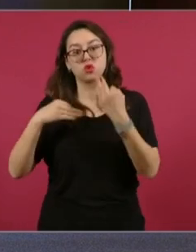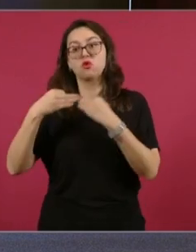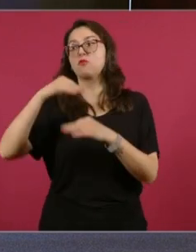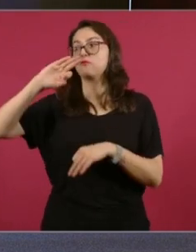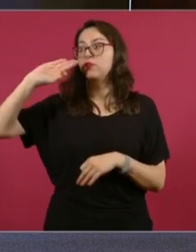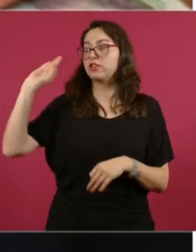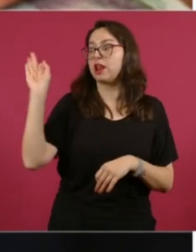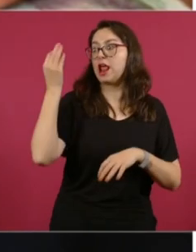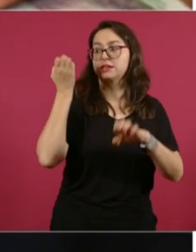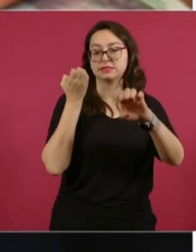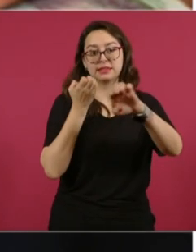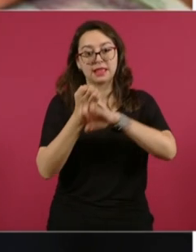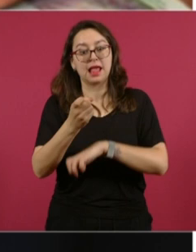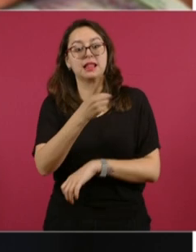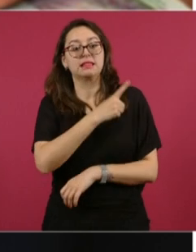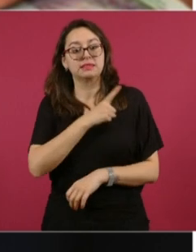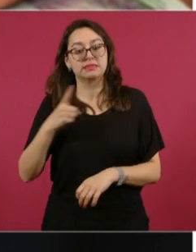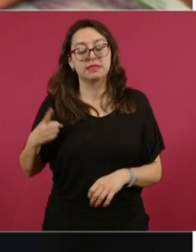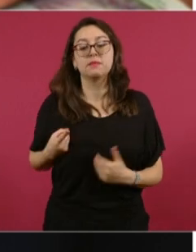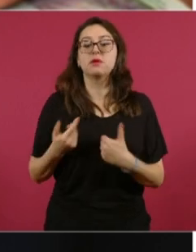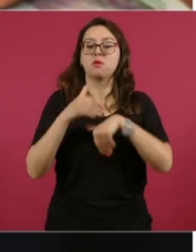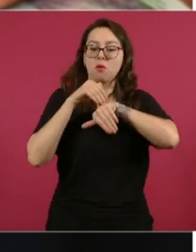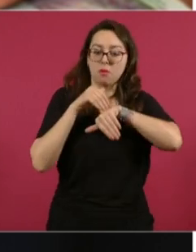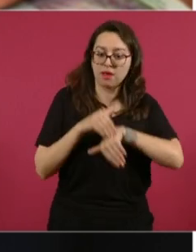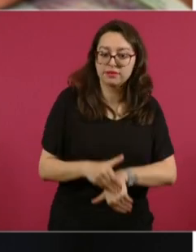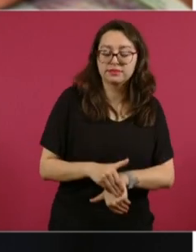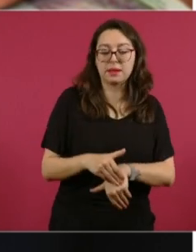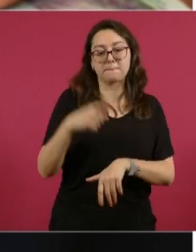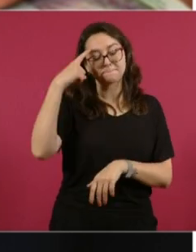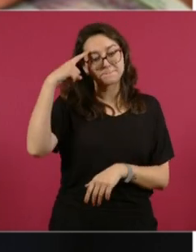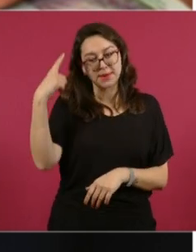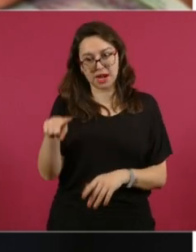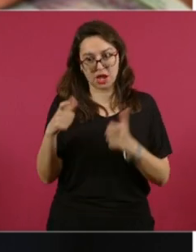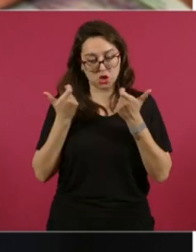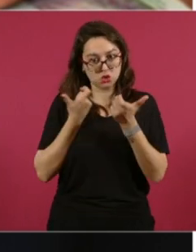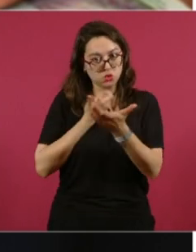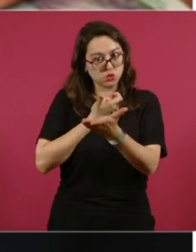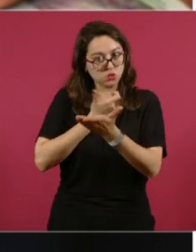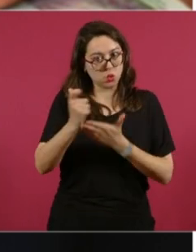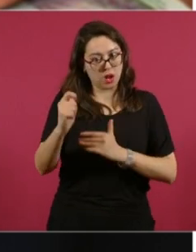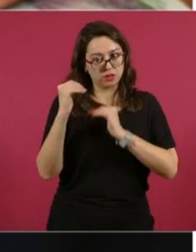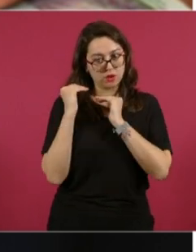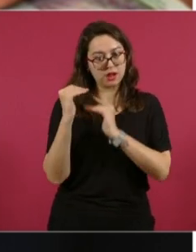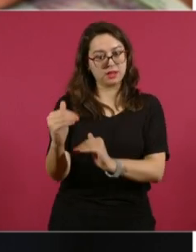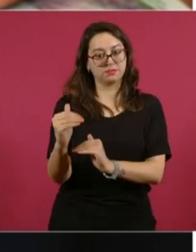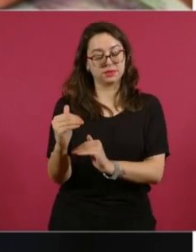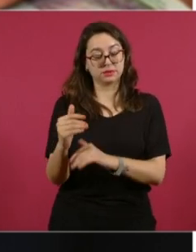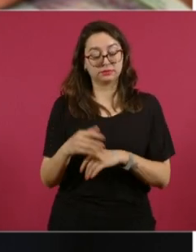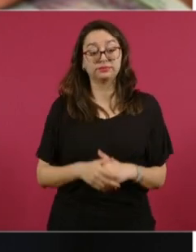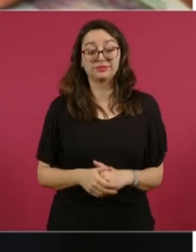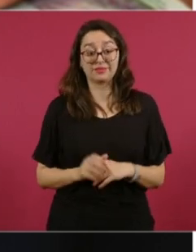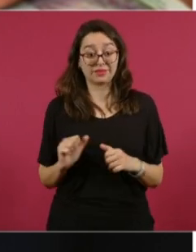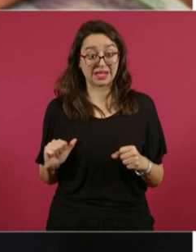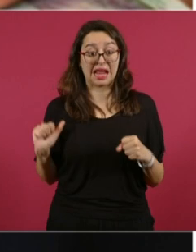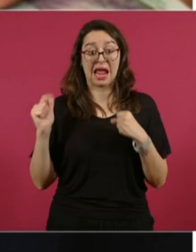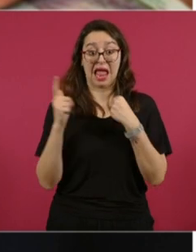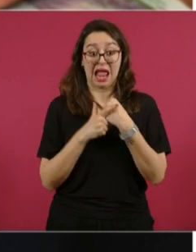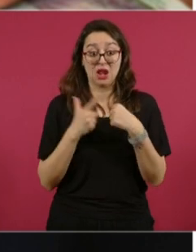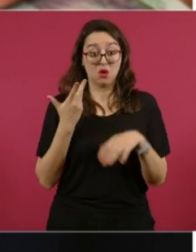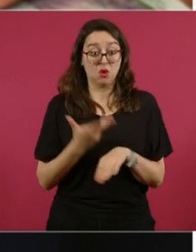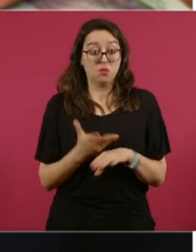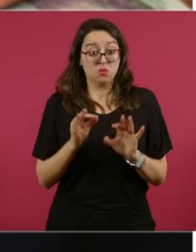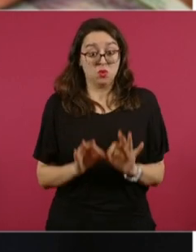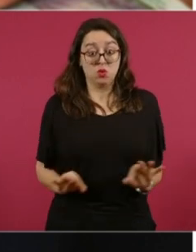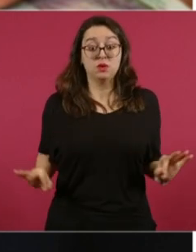federales como locales, al tope máximo establecido y una cosa fundamental, ya